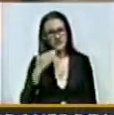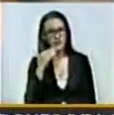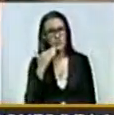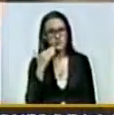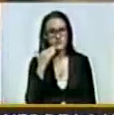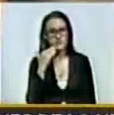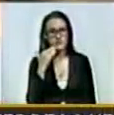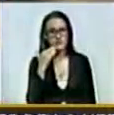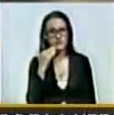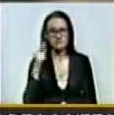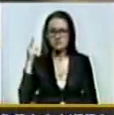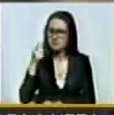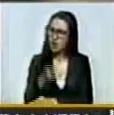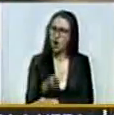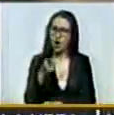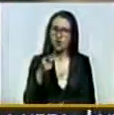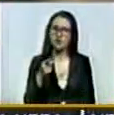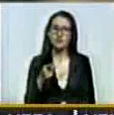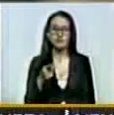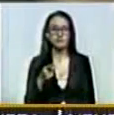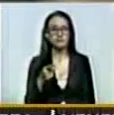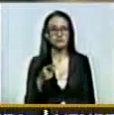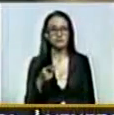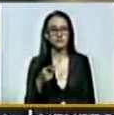luego con la orden ejecutiva que ha firmado.